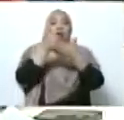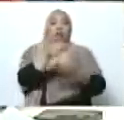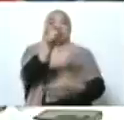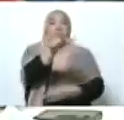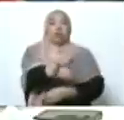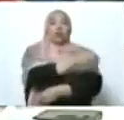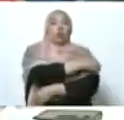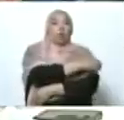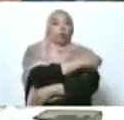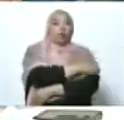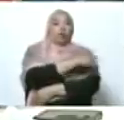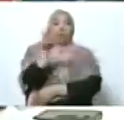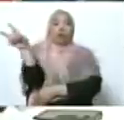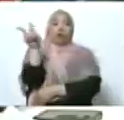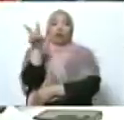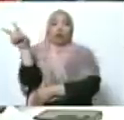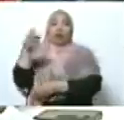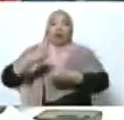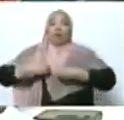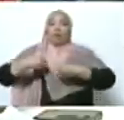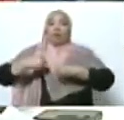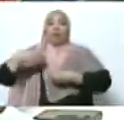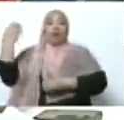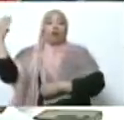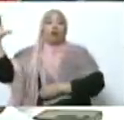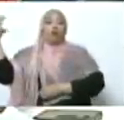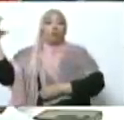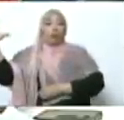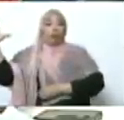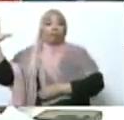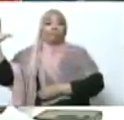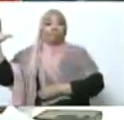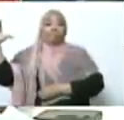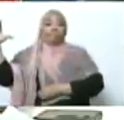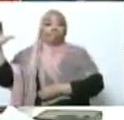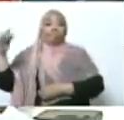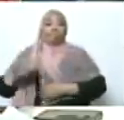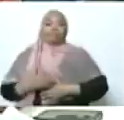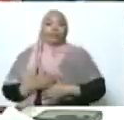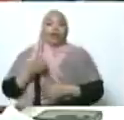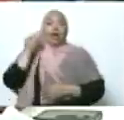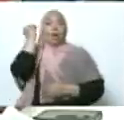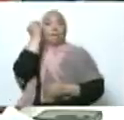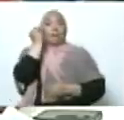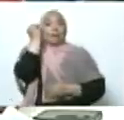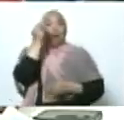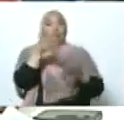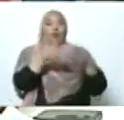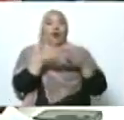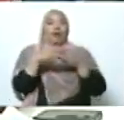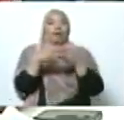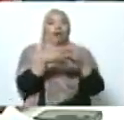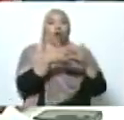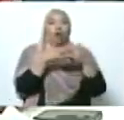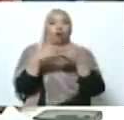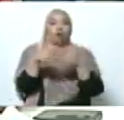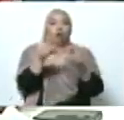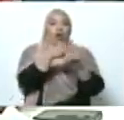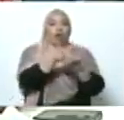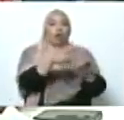ese país. Es una angustia propia. Es como pensemos que en Estados Unidos fuese a ganar alguien